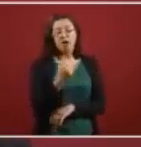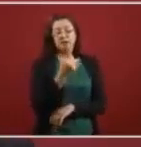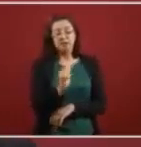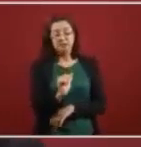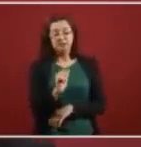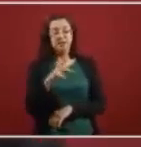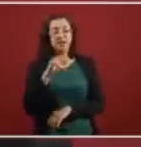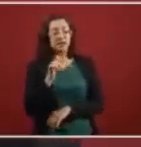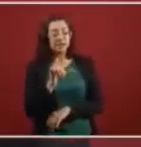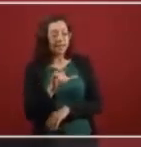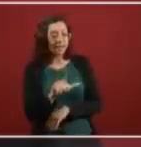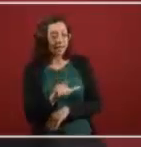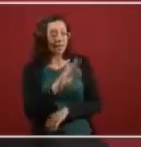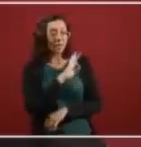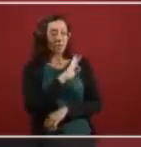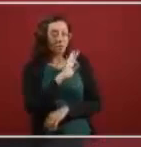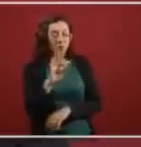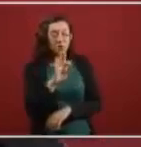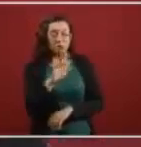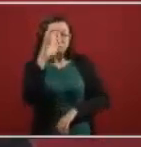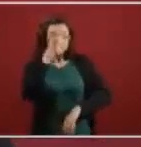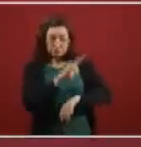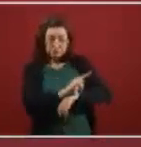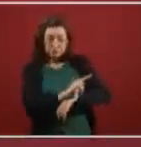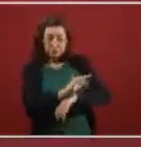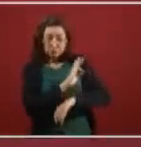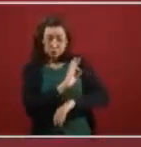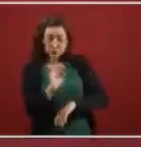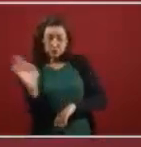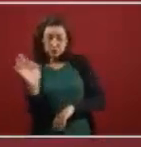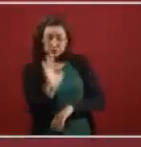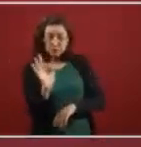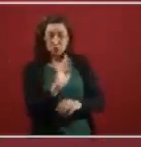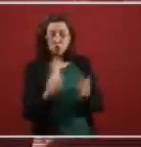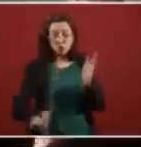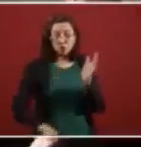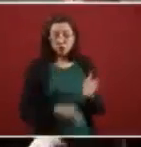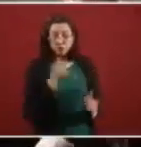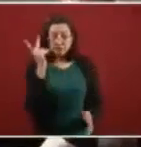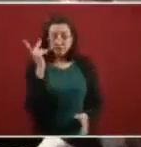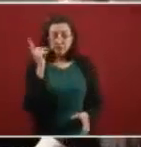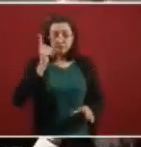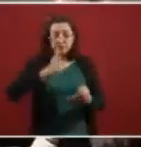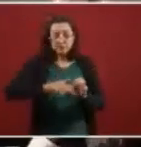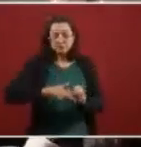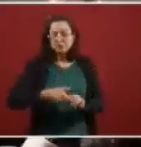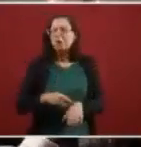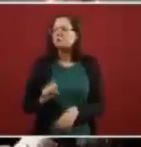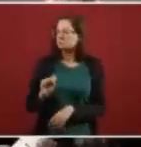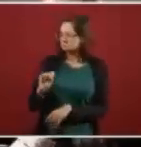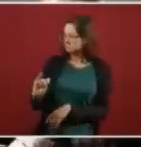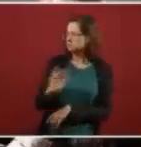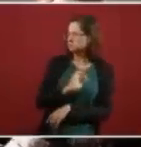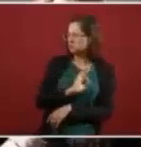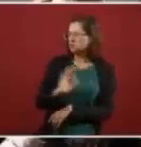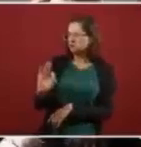consultas mejor si se pueden bajar de aquí para recargar combustible si es necesario para ustedes